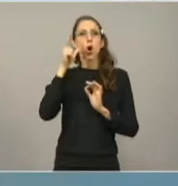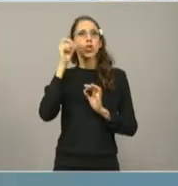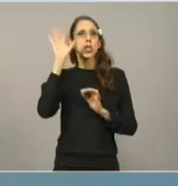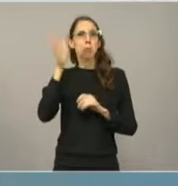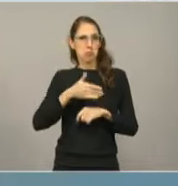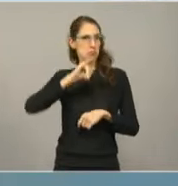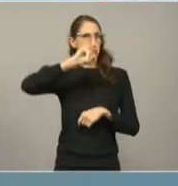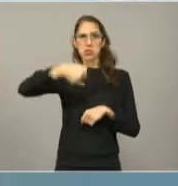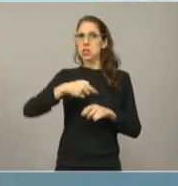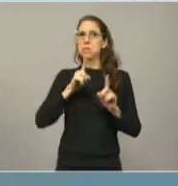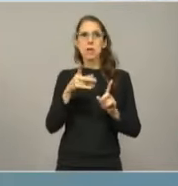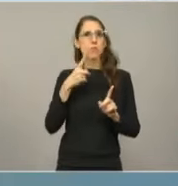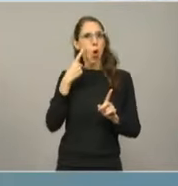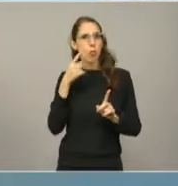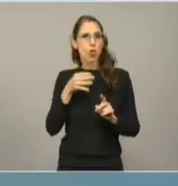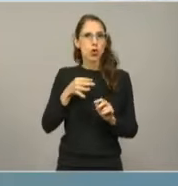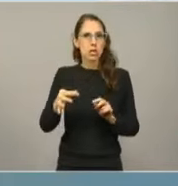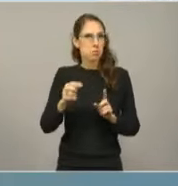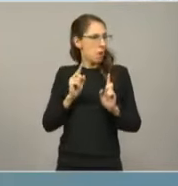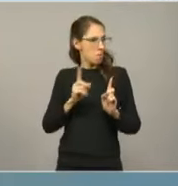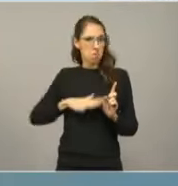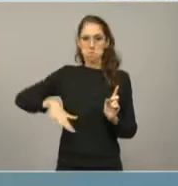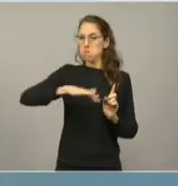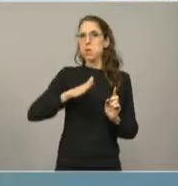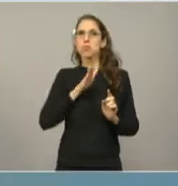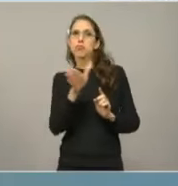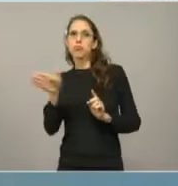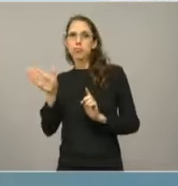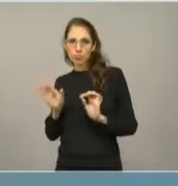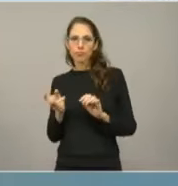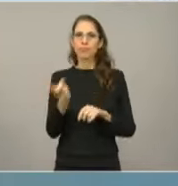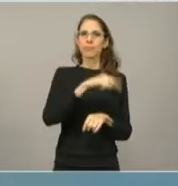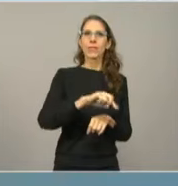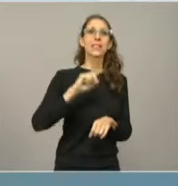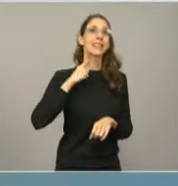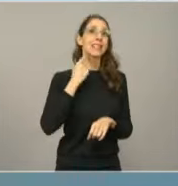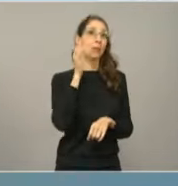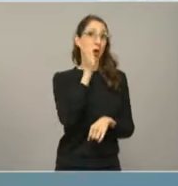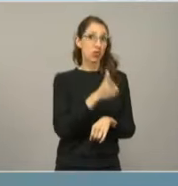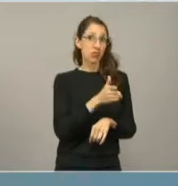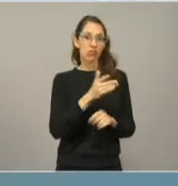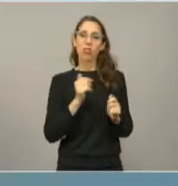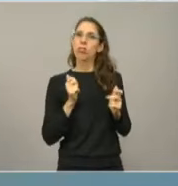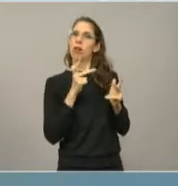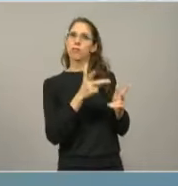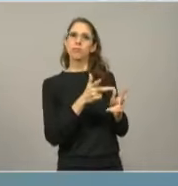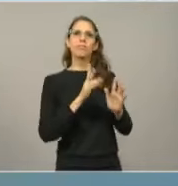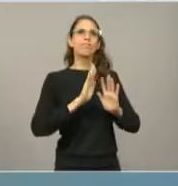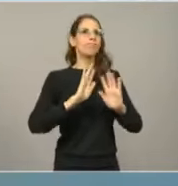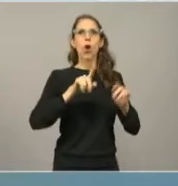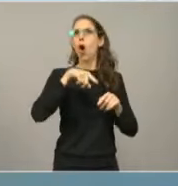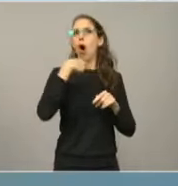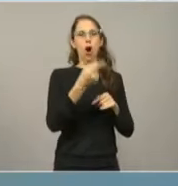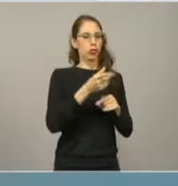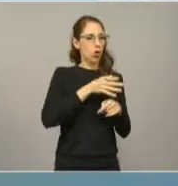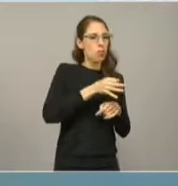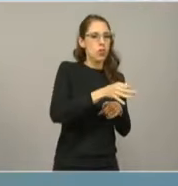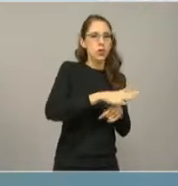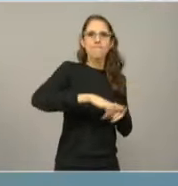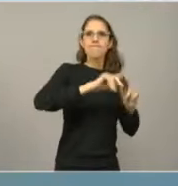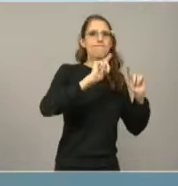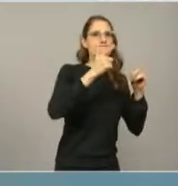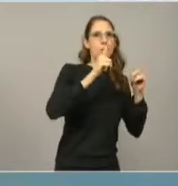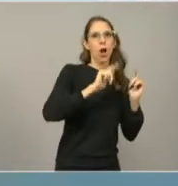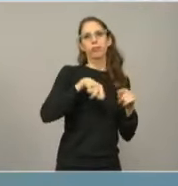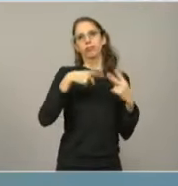logra atenderse en su mismo municipio que hay un 13 que que se puede atender en otro municipio de la provincia de Buenos